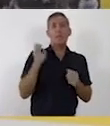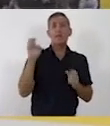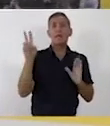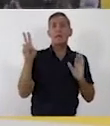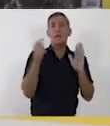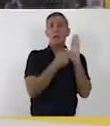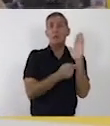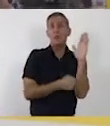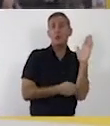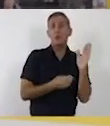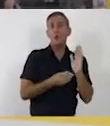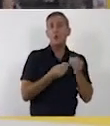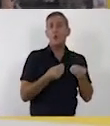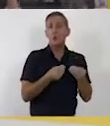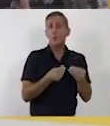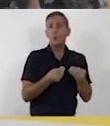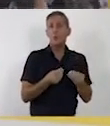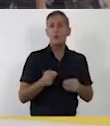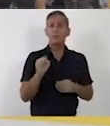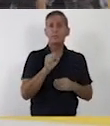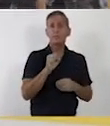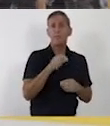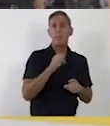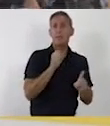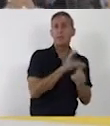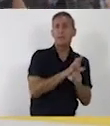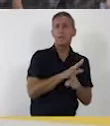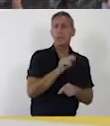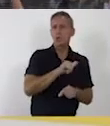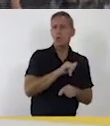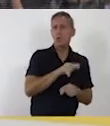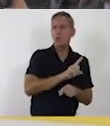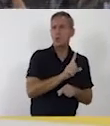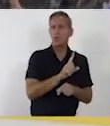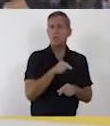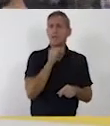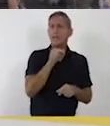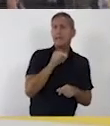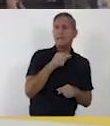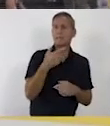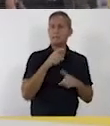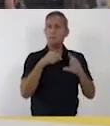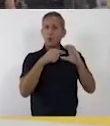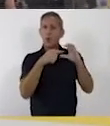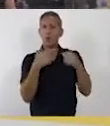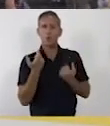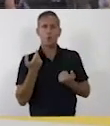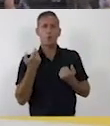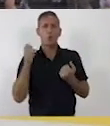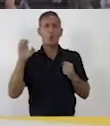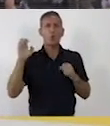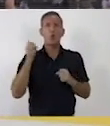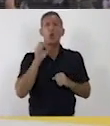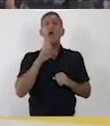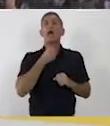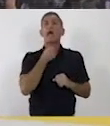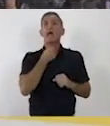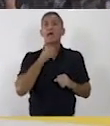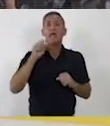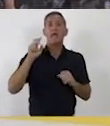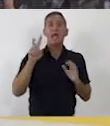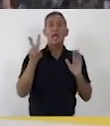de sustancia, partiendo de que todos no deben estar igual, y ese sí es un contenido que debe ser evaluado en la